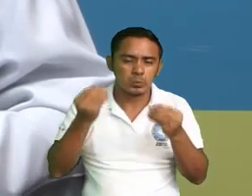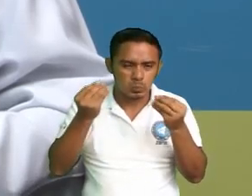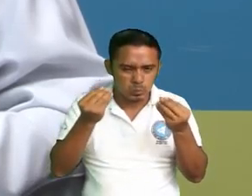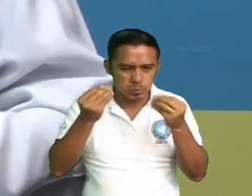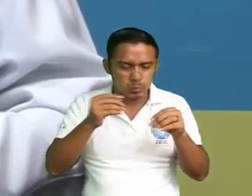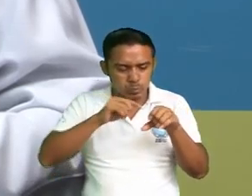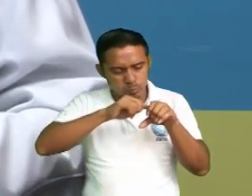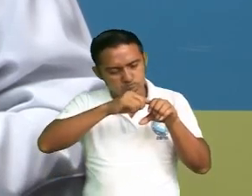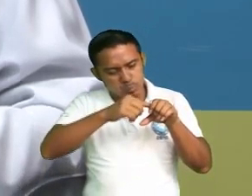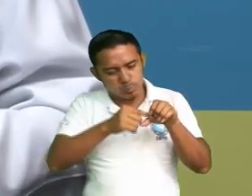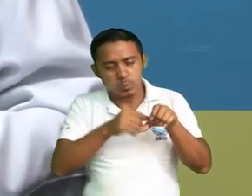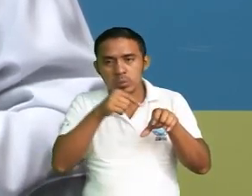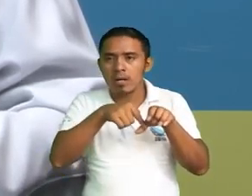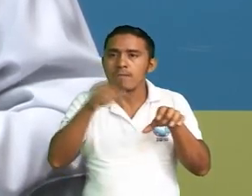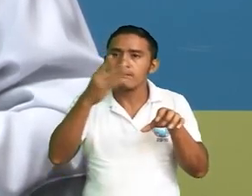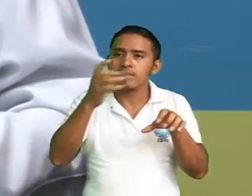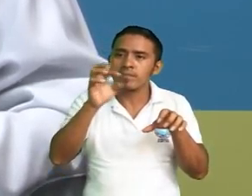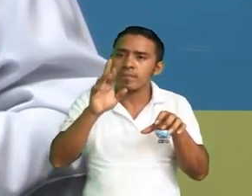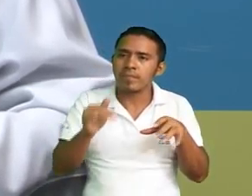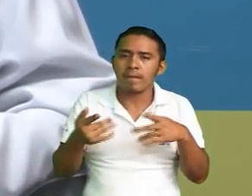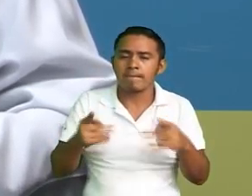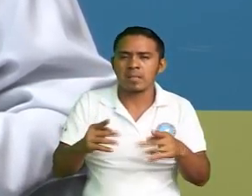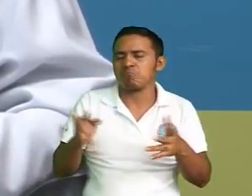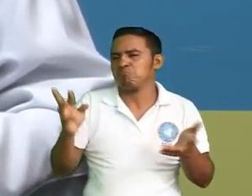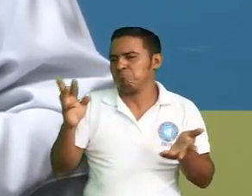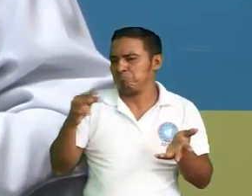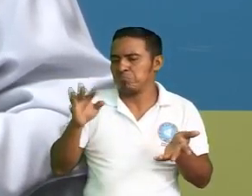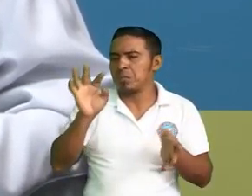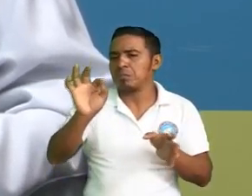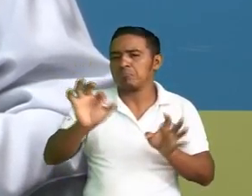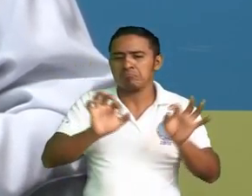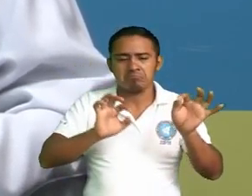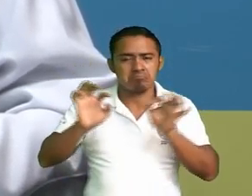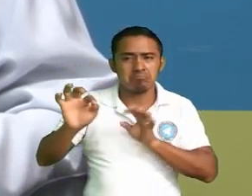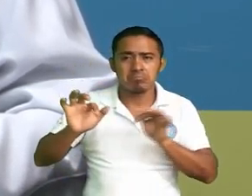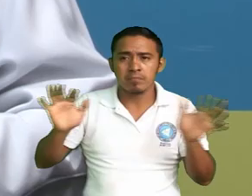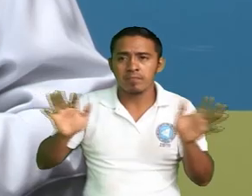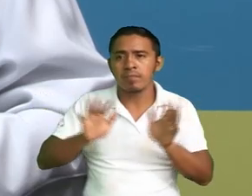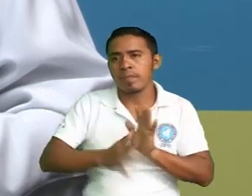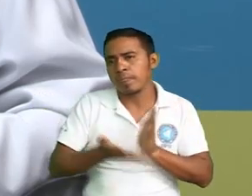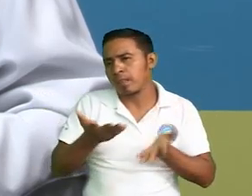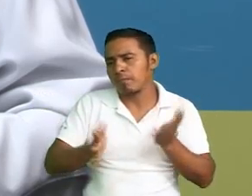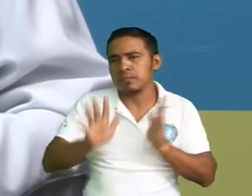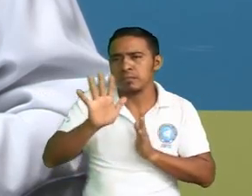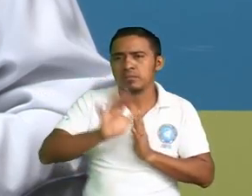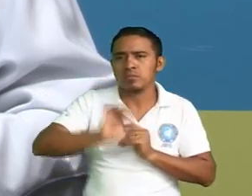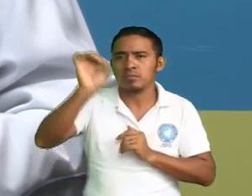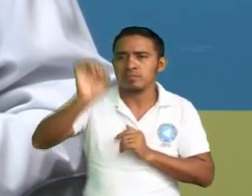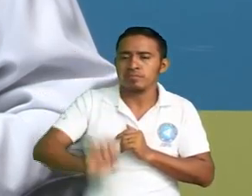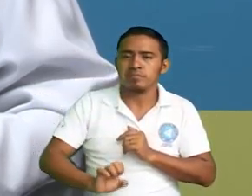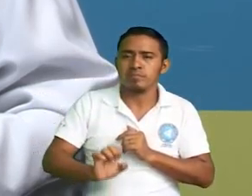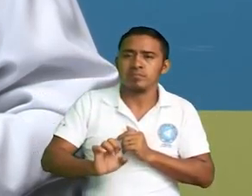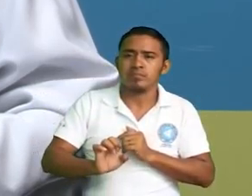muy, muy raro, tal vez hablando un 5%